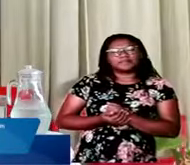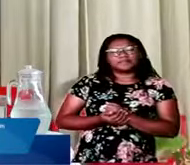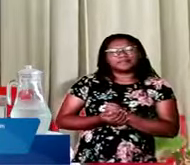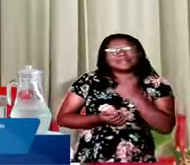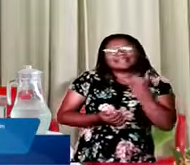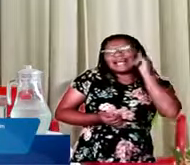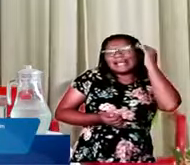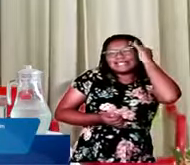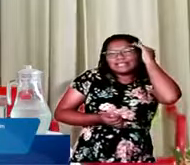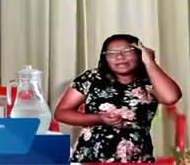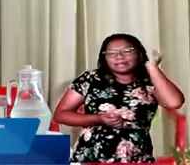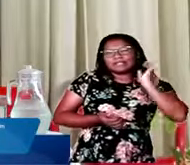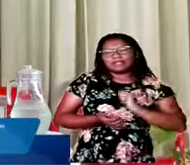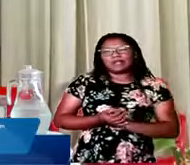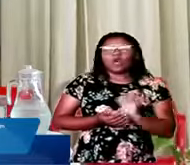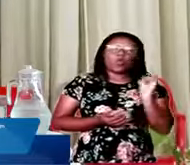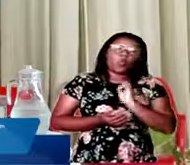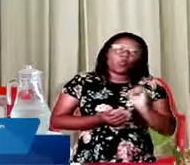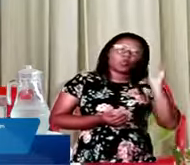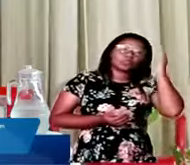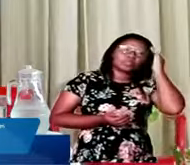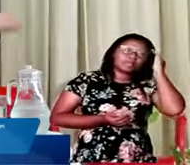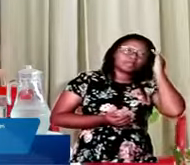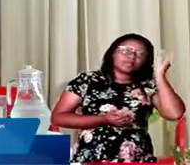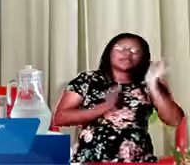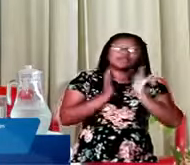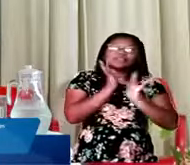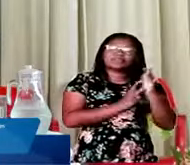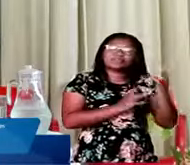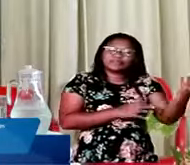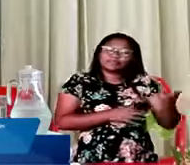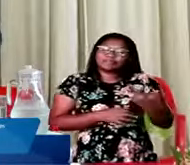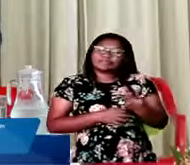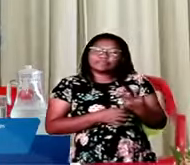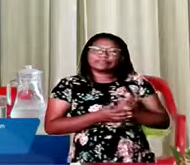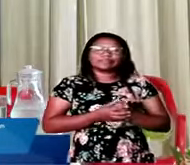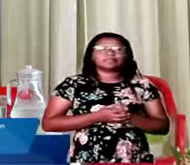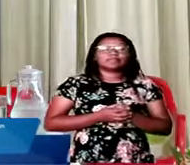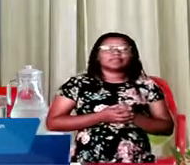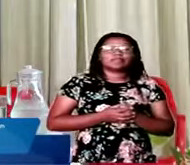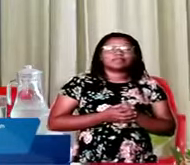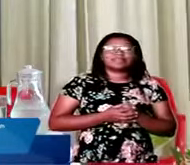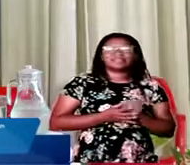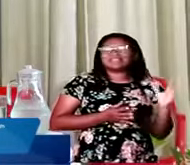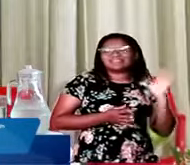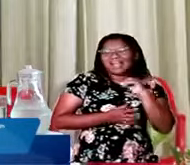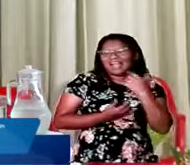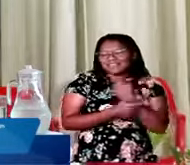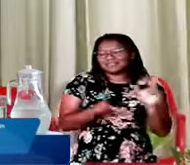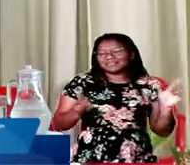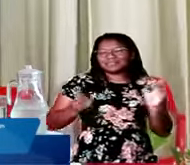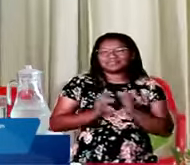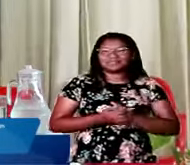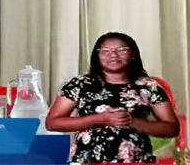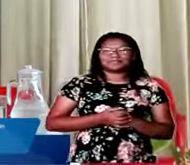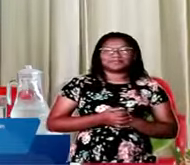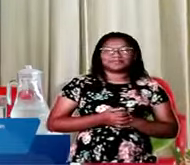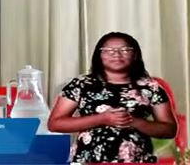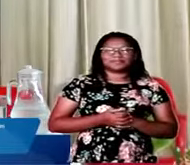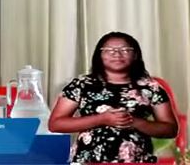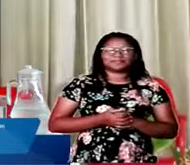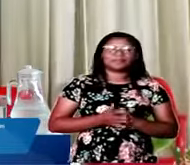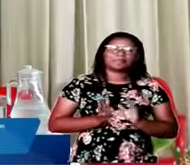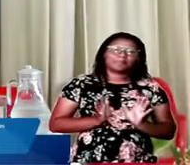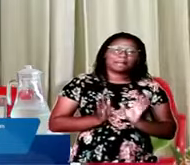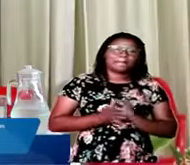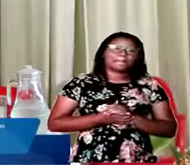ya sabía, o que él ya sabía lo que el Señor le iba a decir, y que él iba a salir bien librado. Así